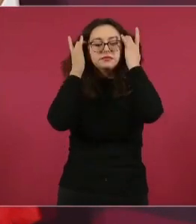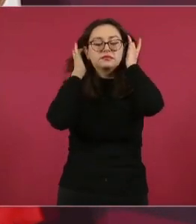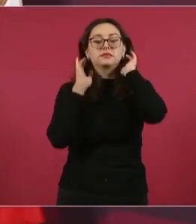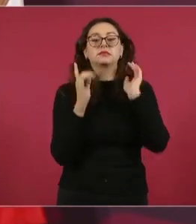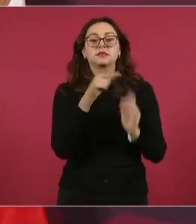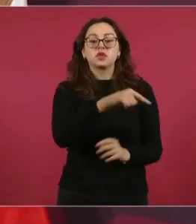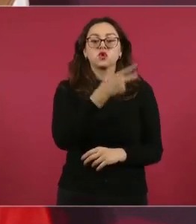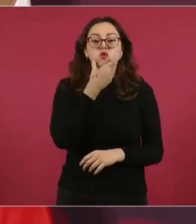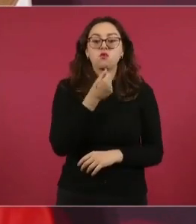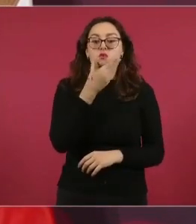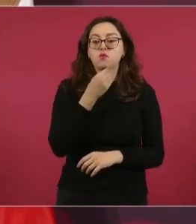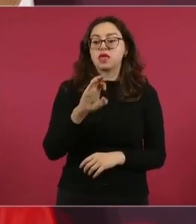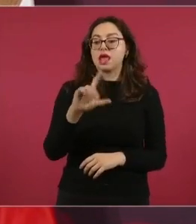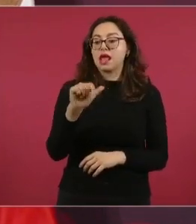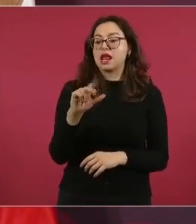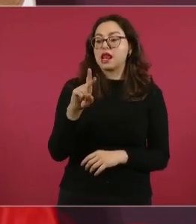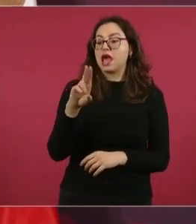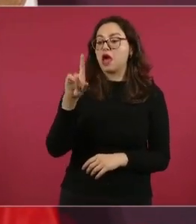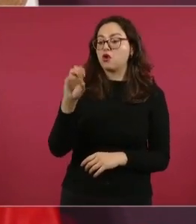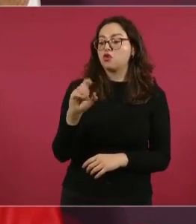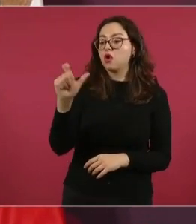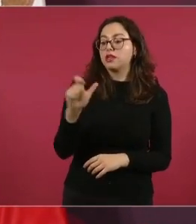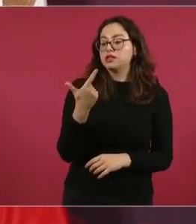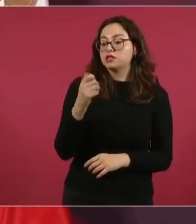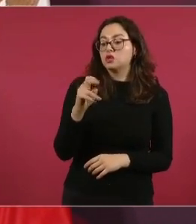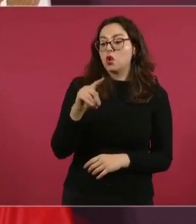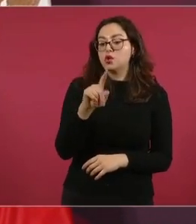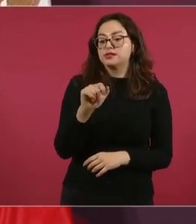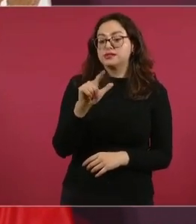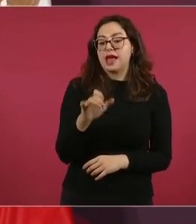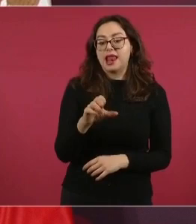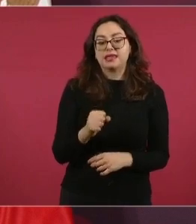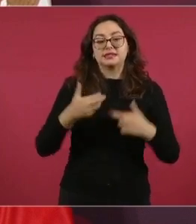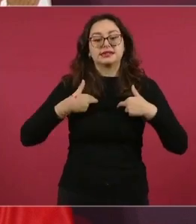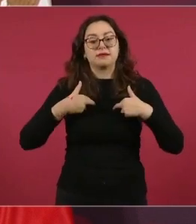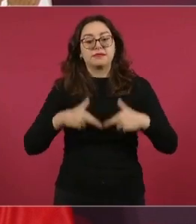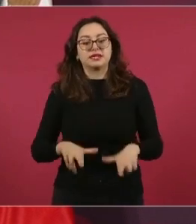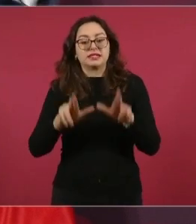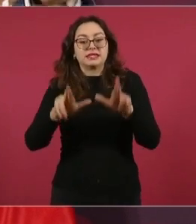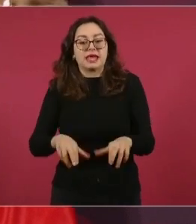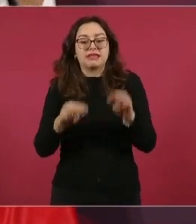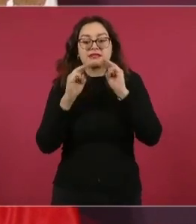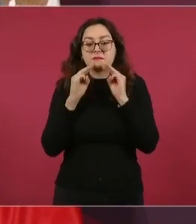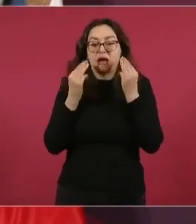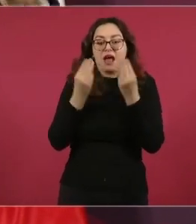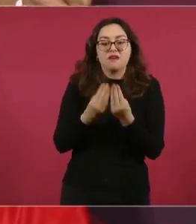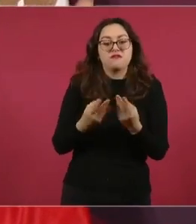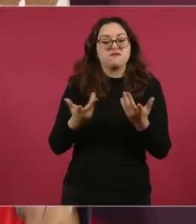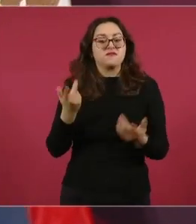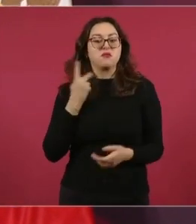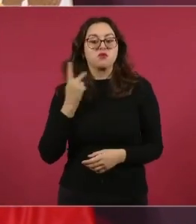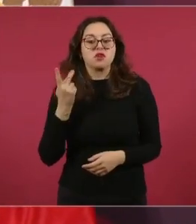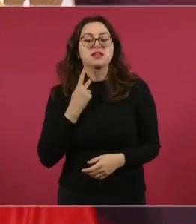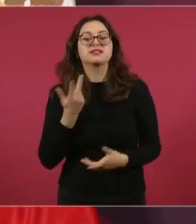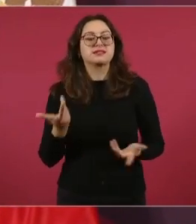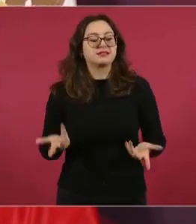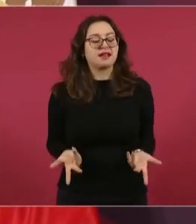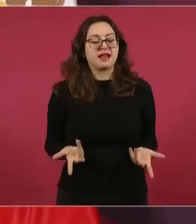representante de la mafia del poder, que han hecho tanto daño al